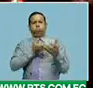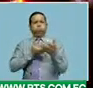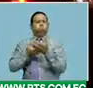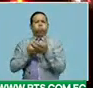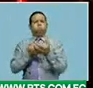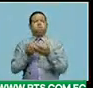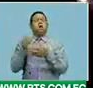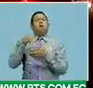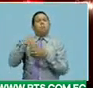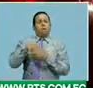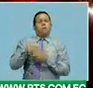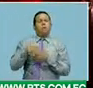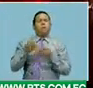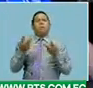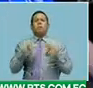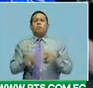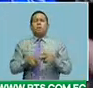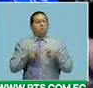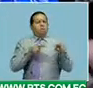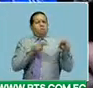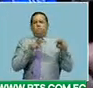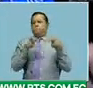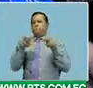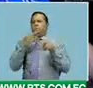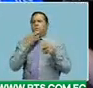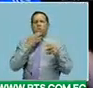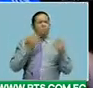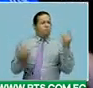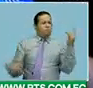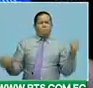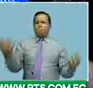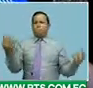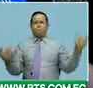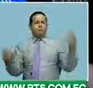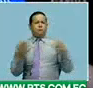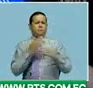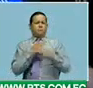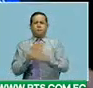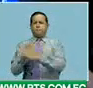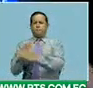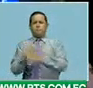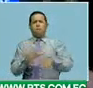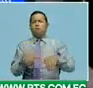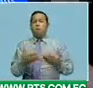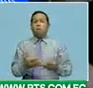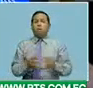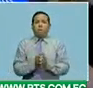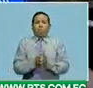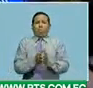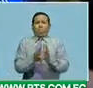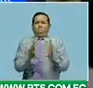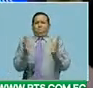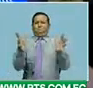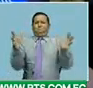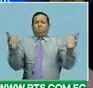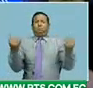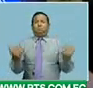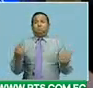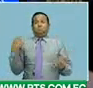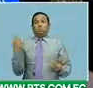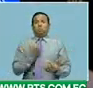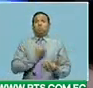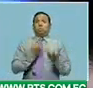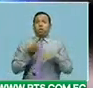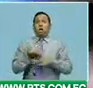de incidente, determinamos los lados de puntos de ataque para poder combatir. Según la magnitud de la emergencia, estamos trabajando con vehículos